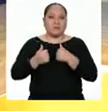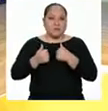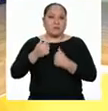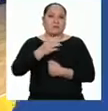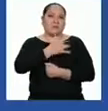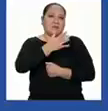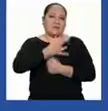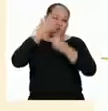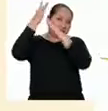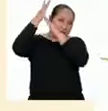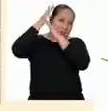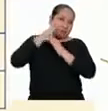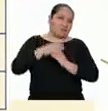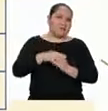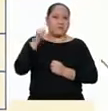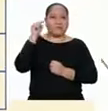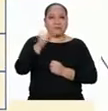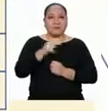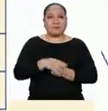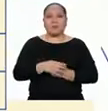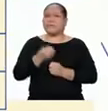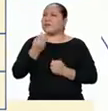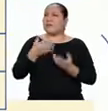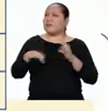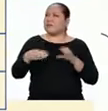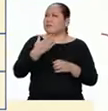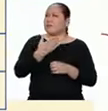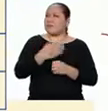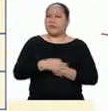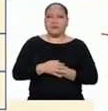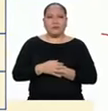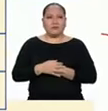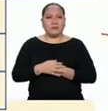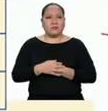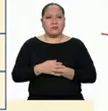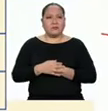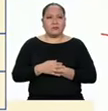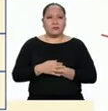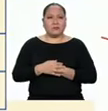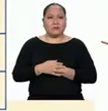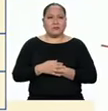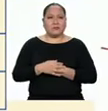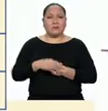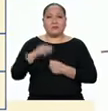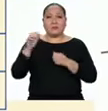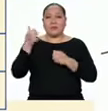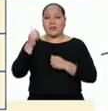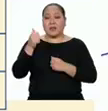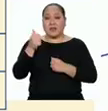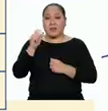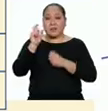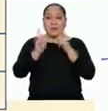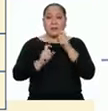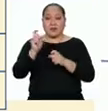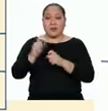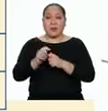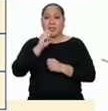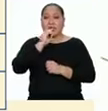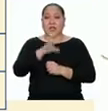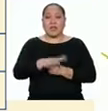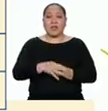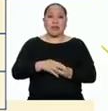de discriminación. Pero aquí, ¿cómo haríamos, profesora? 10 personas respondieron que fueron discriminadas